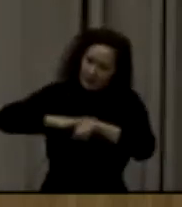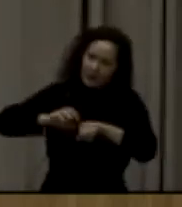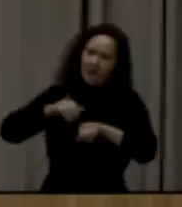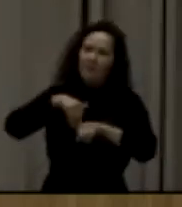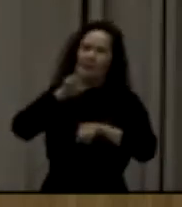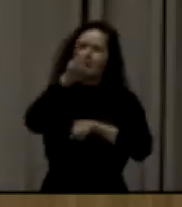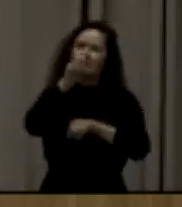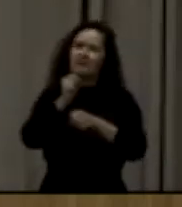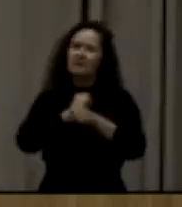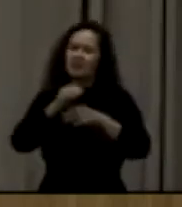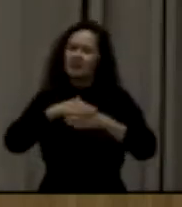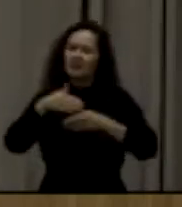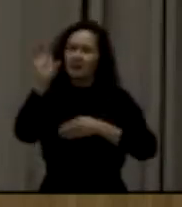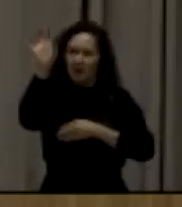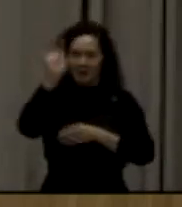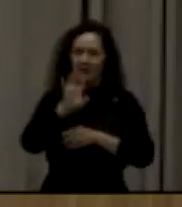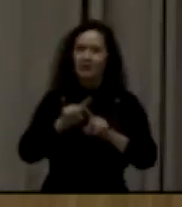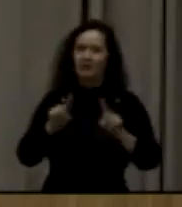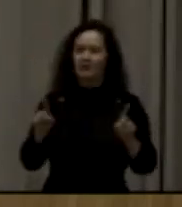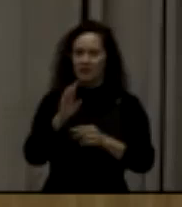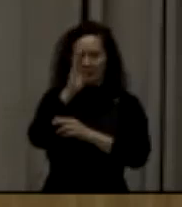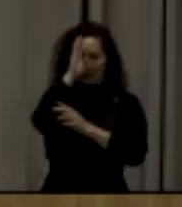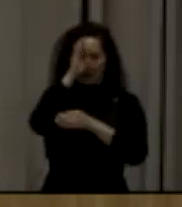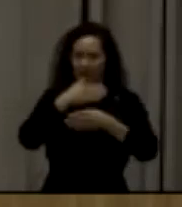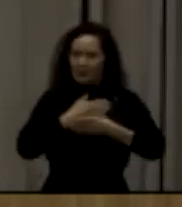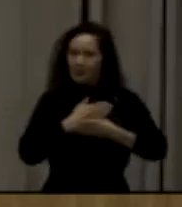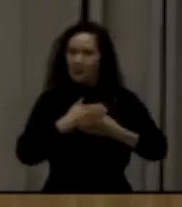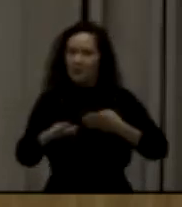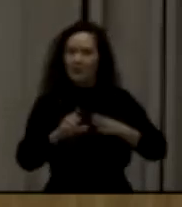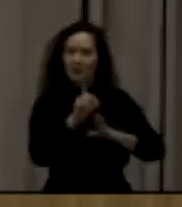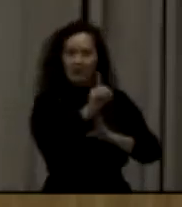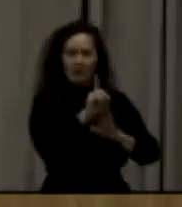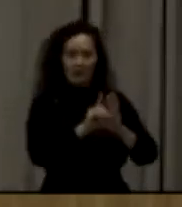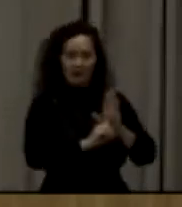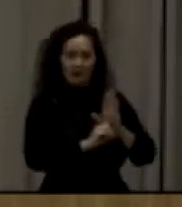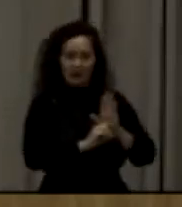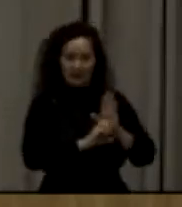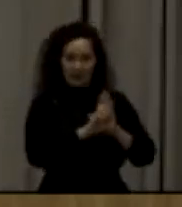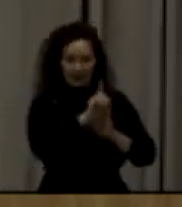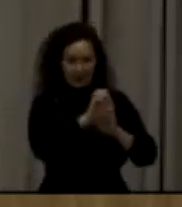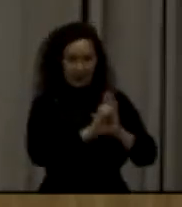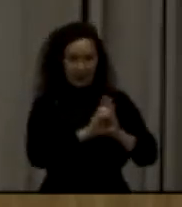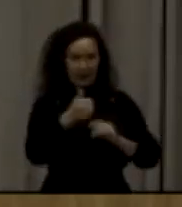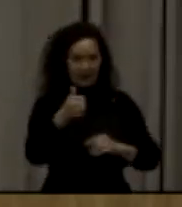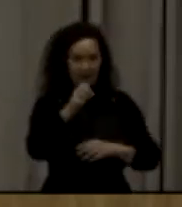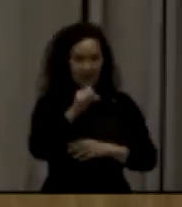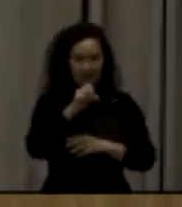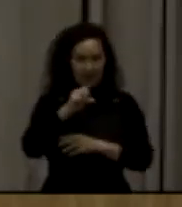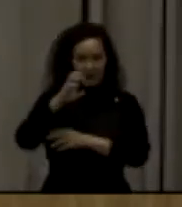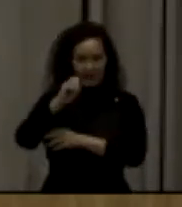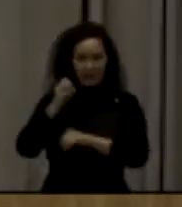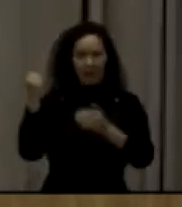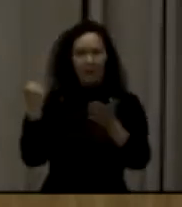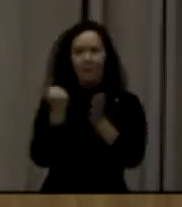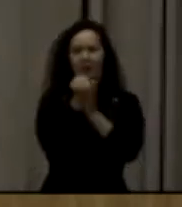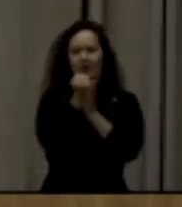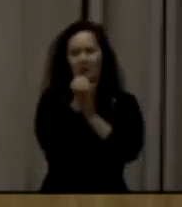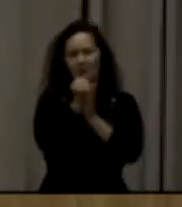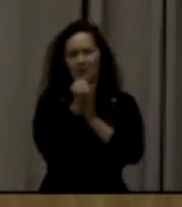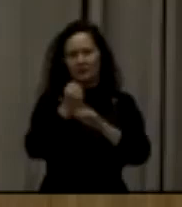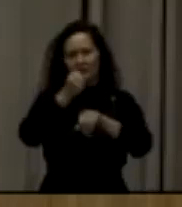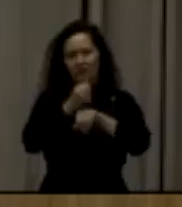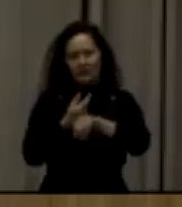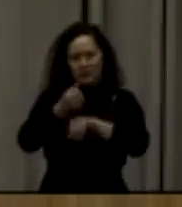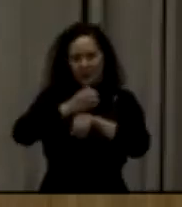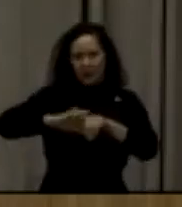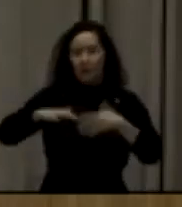región sobre todo a partir de los noventa en el marco de ese neoliberalismo cuál fue la estrategia de esos